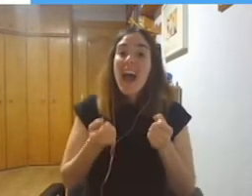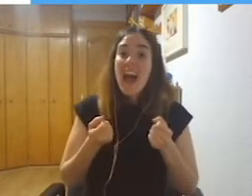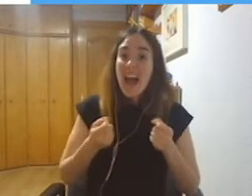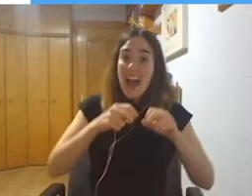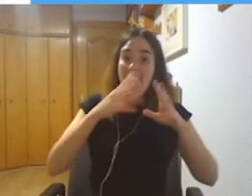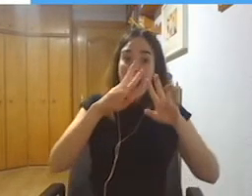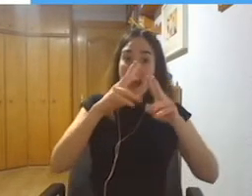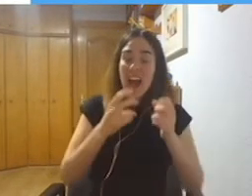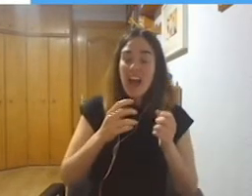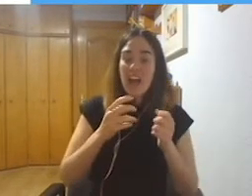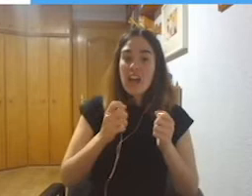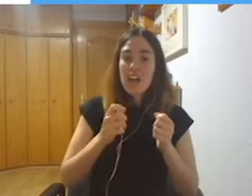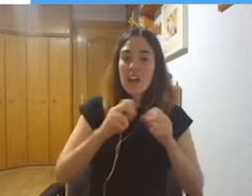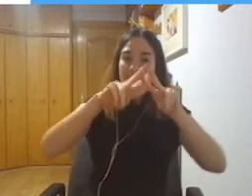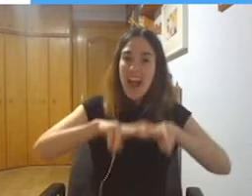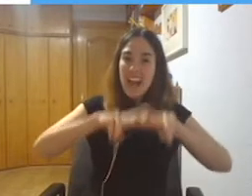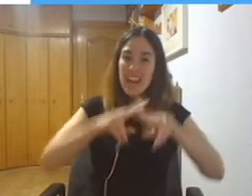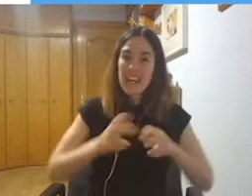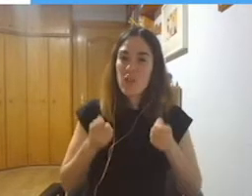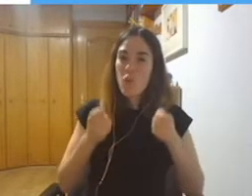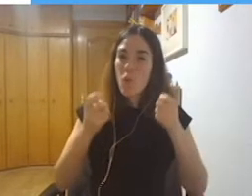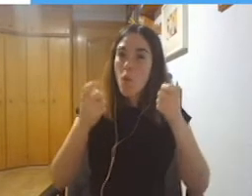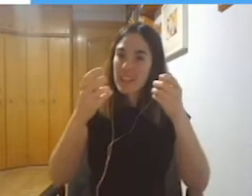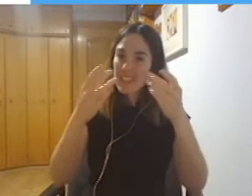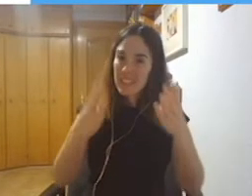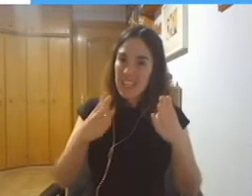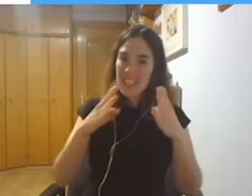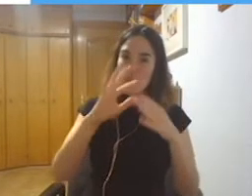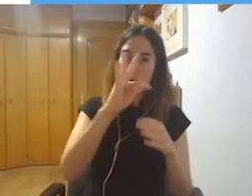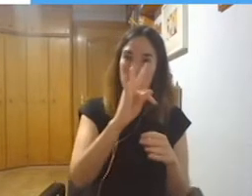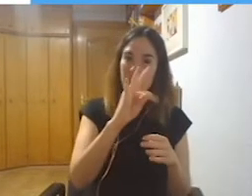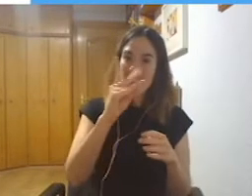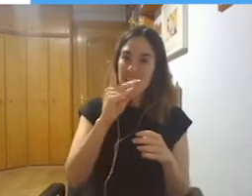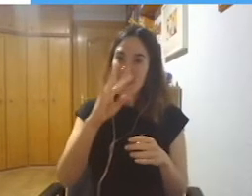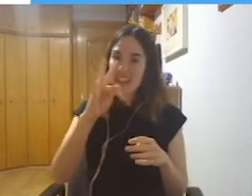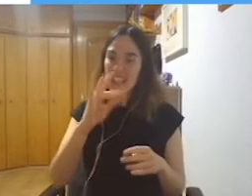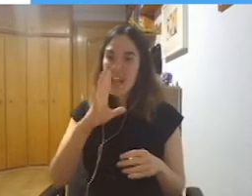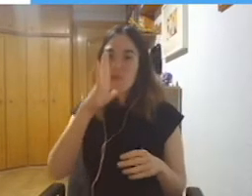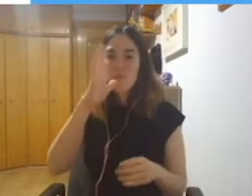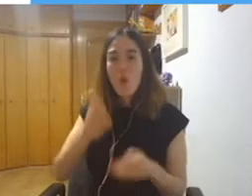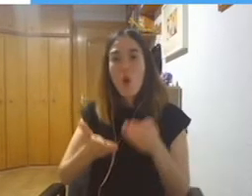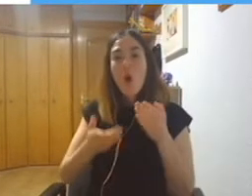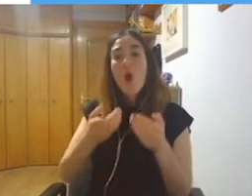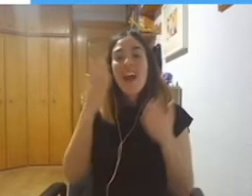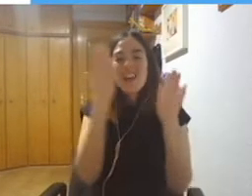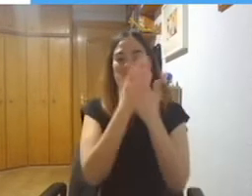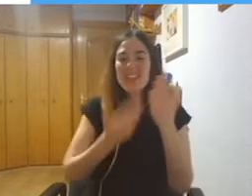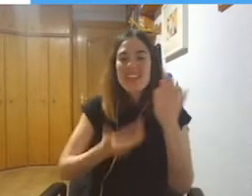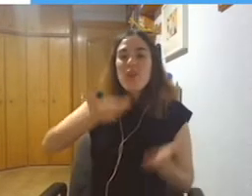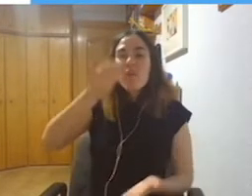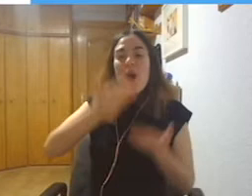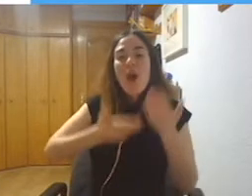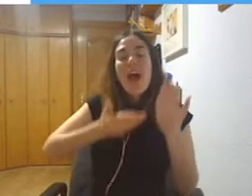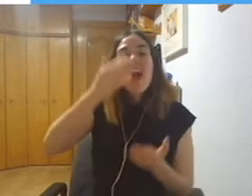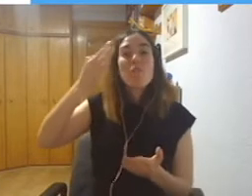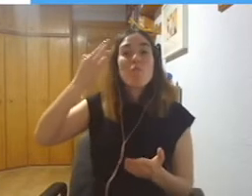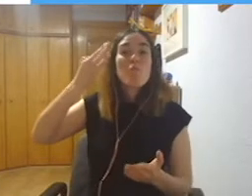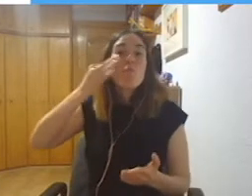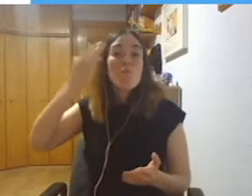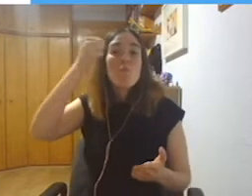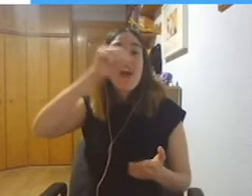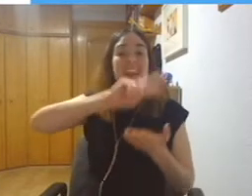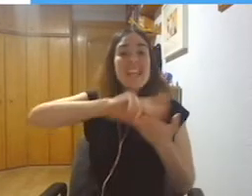canales de la TDT para poder hacer precisamente un estudio comparativo de cuántas mujeres y cuántos